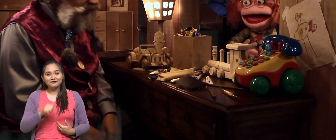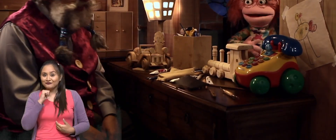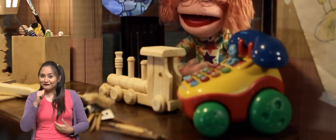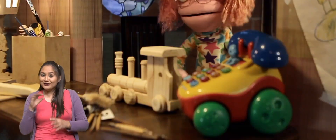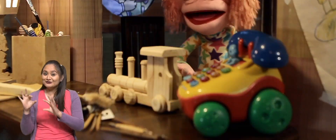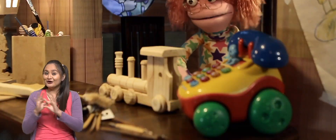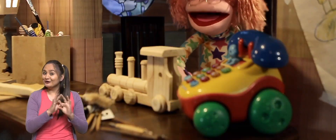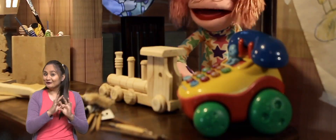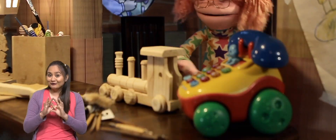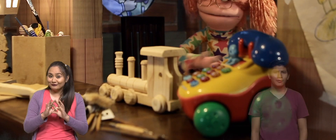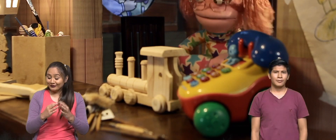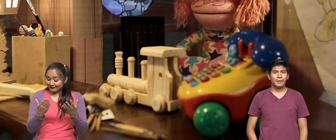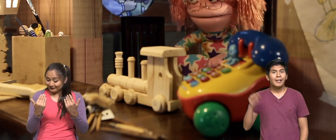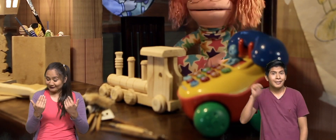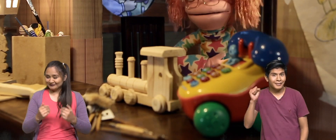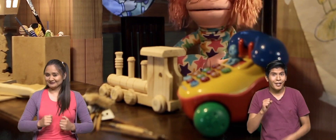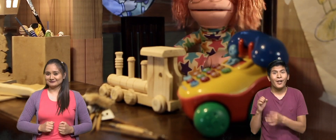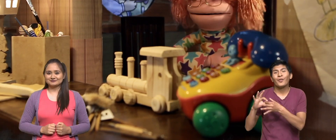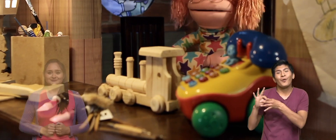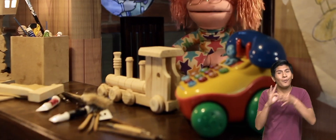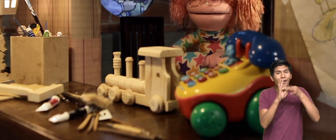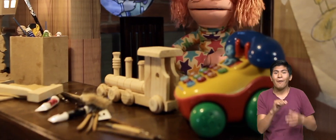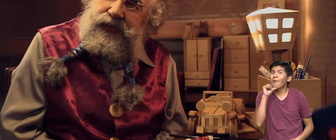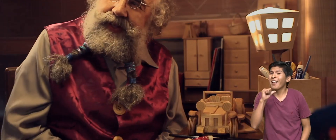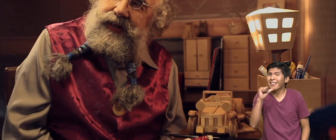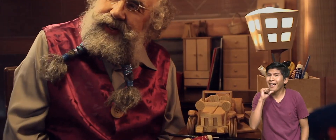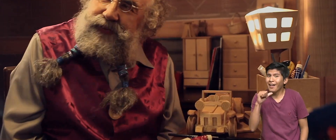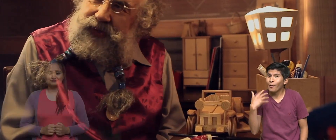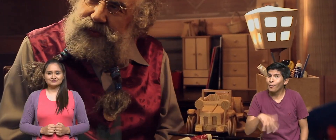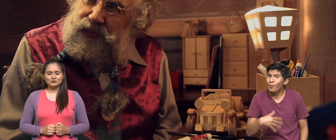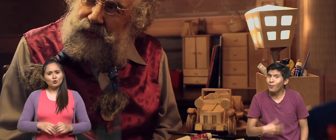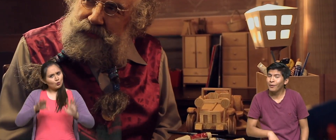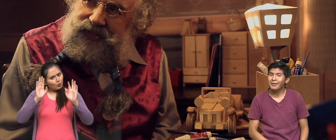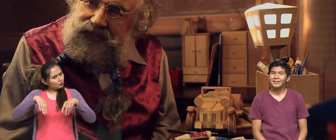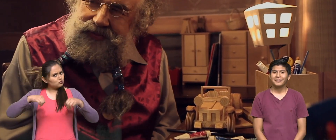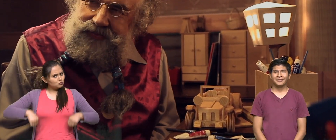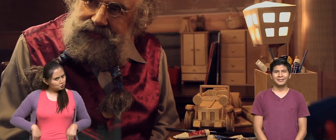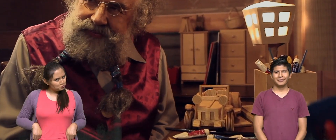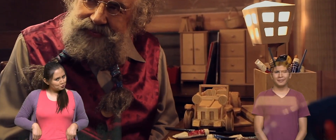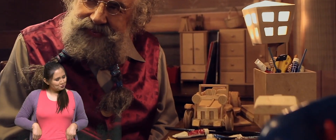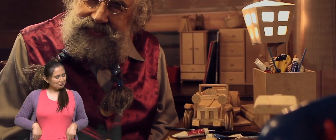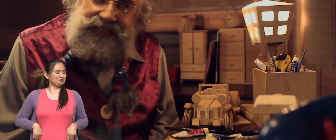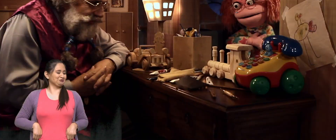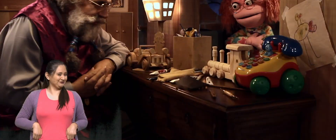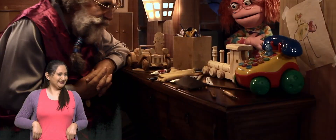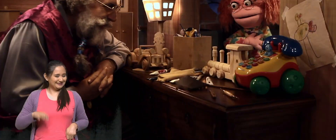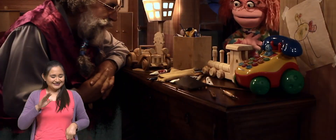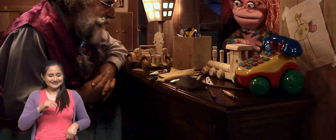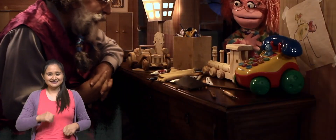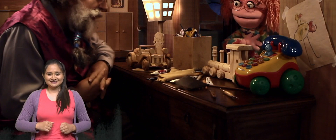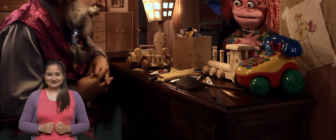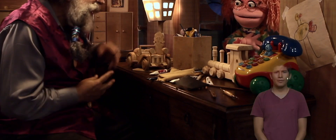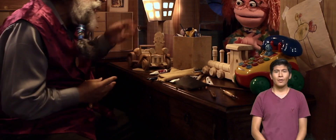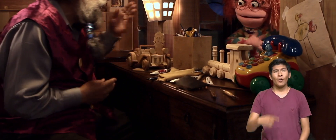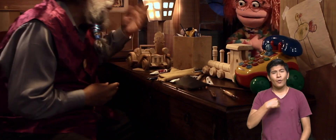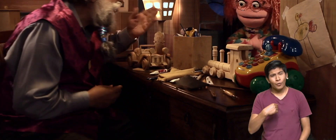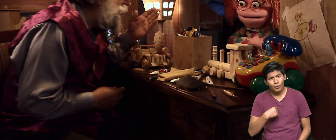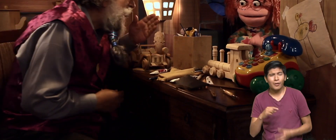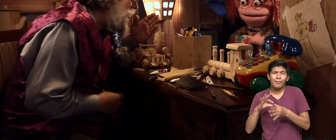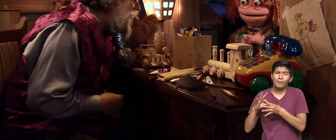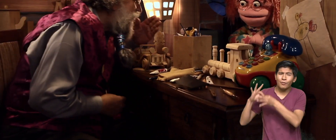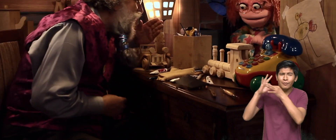hay que contarle el cuento a Romina. Ay, sí, todavía hay que contarle el cuento a Romina. ¡Oye!